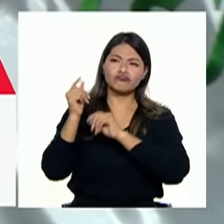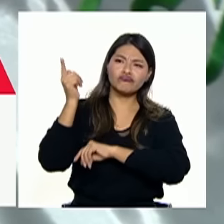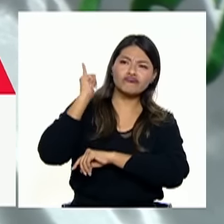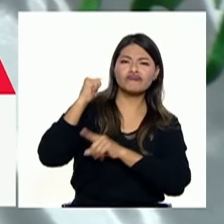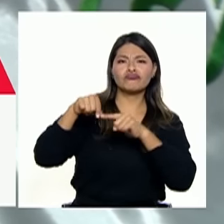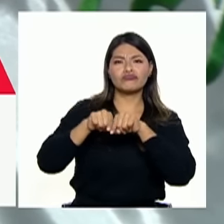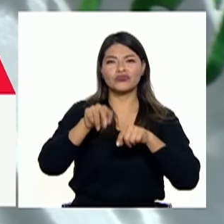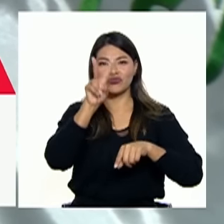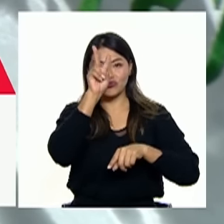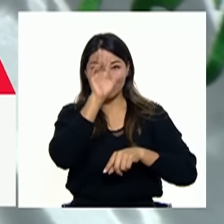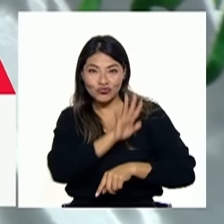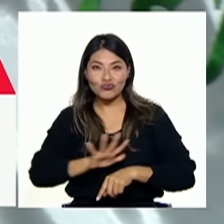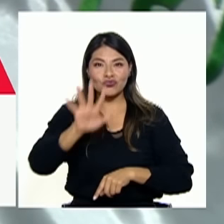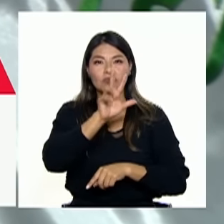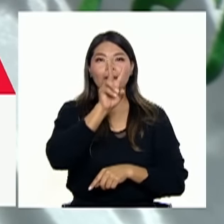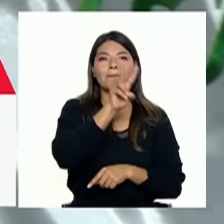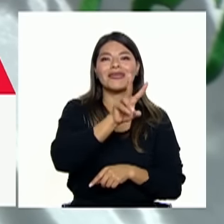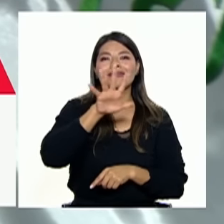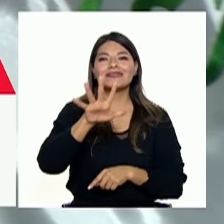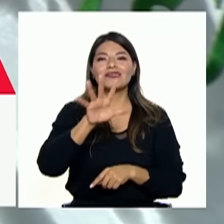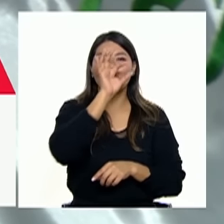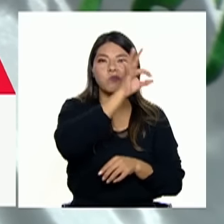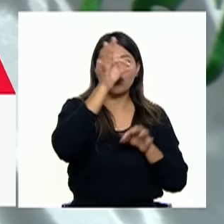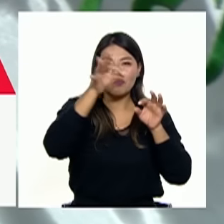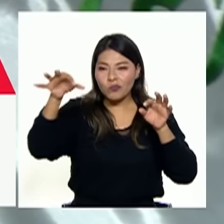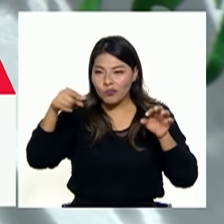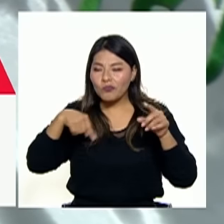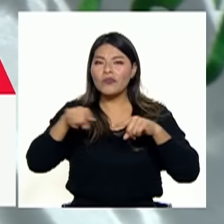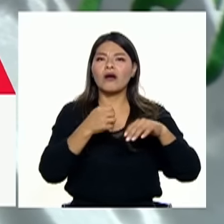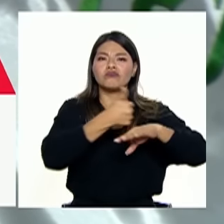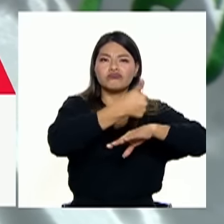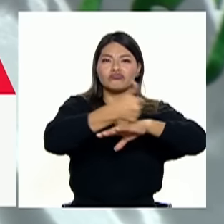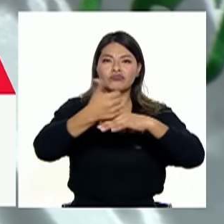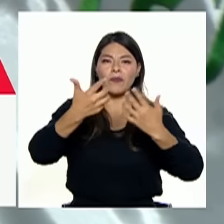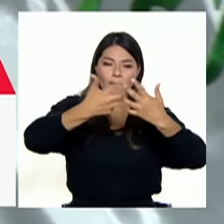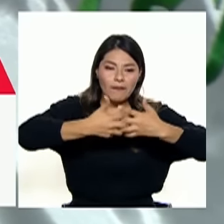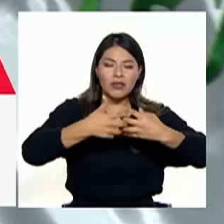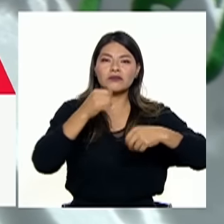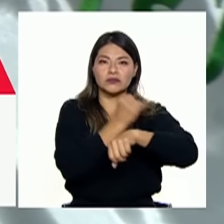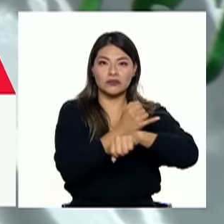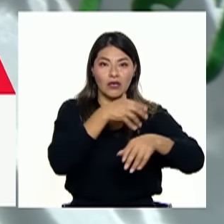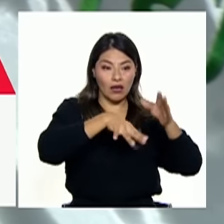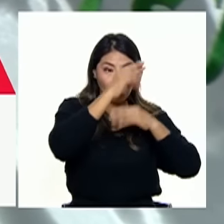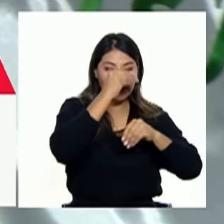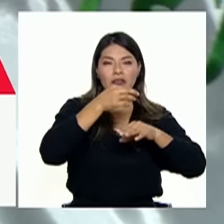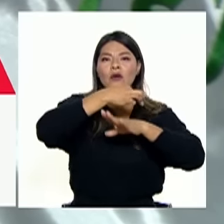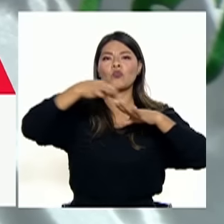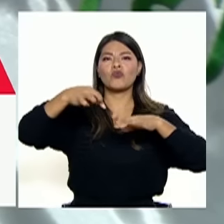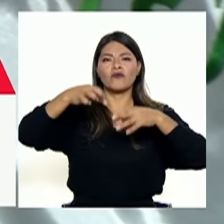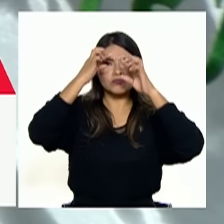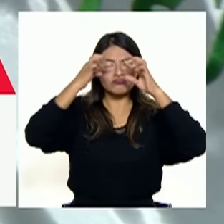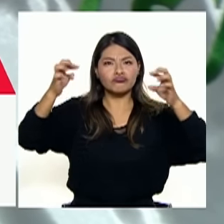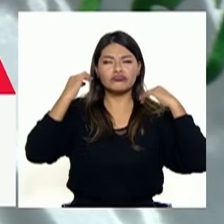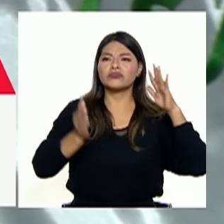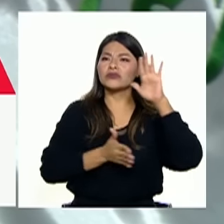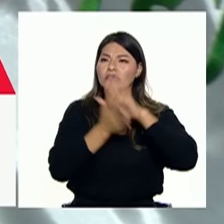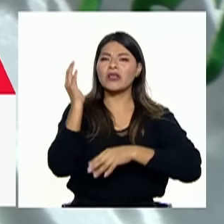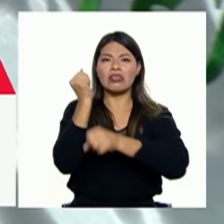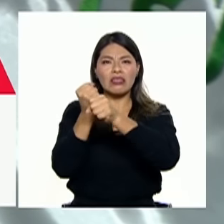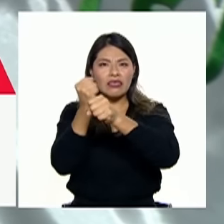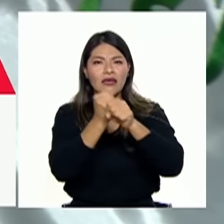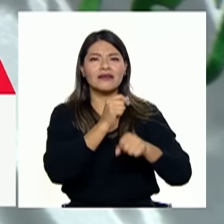en las 25 regiones del país, promueve la formación y oportunidades de empleo a más de 136 mil jóvenes y más